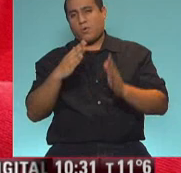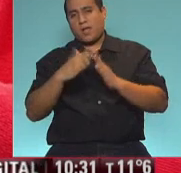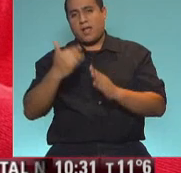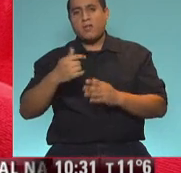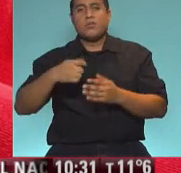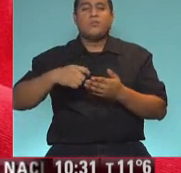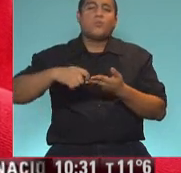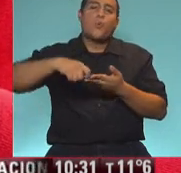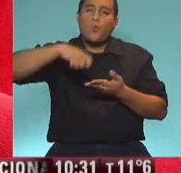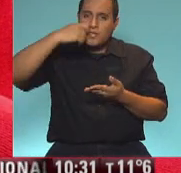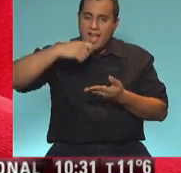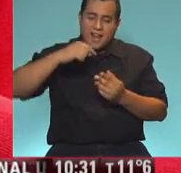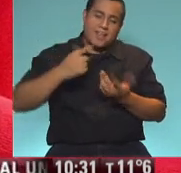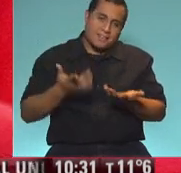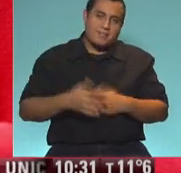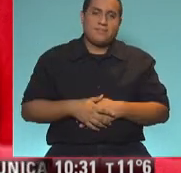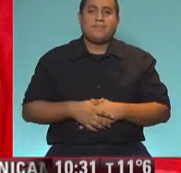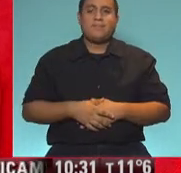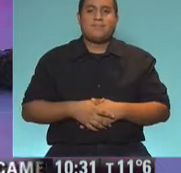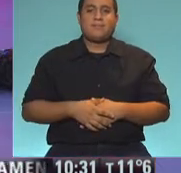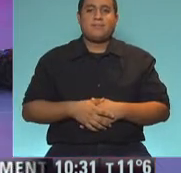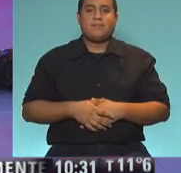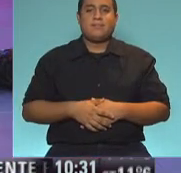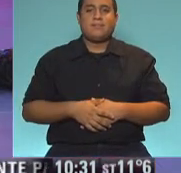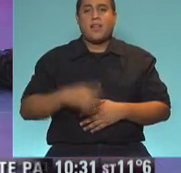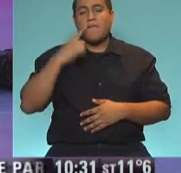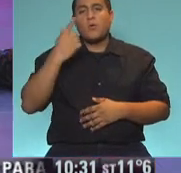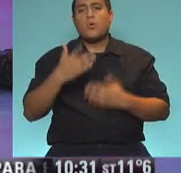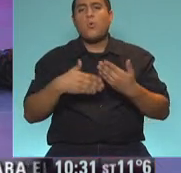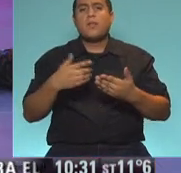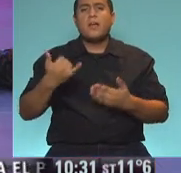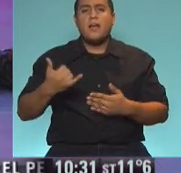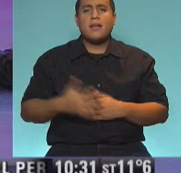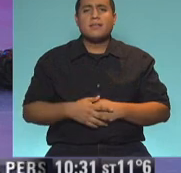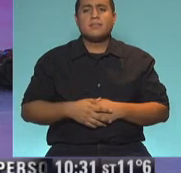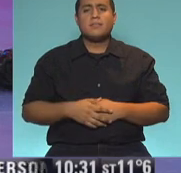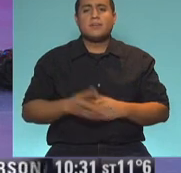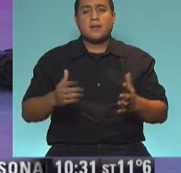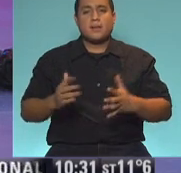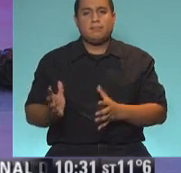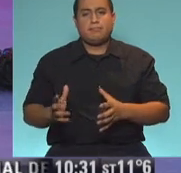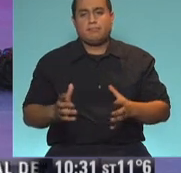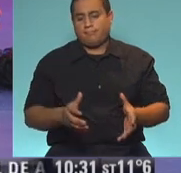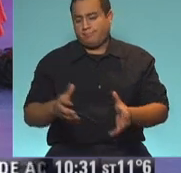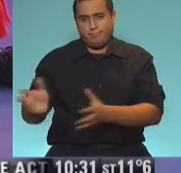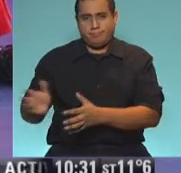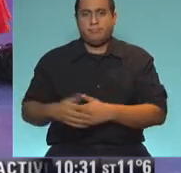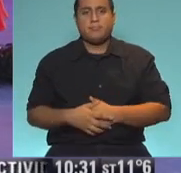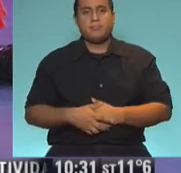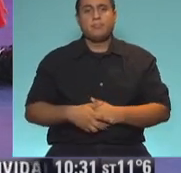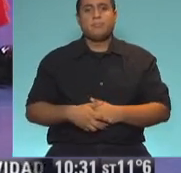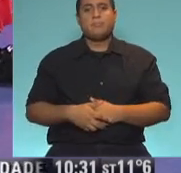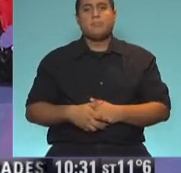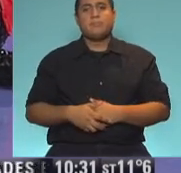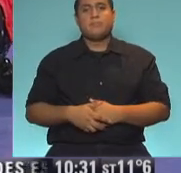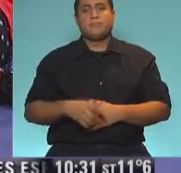sí. Los cubiertos. Estamos en el show. A ver los juguetes que quedaron. A ver, ¿podemos correr la caja? Sí, sacamos la caja. Ahí está. Y hay unas